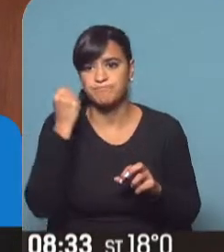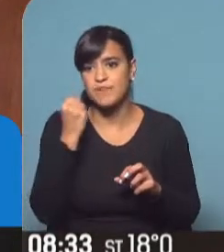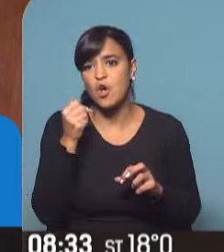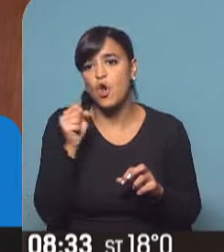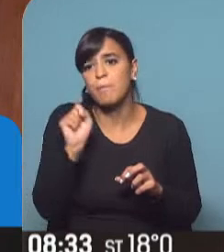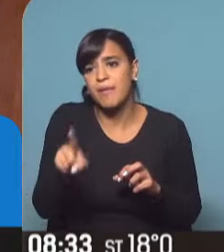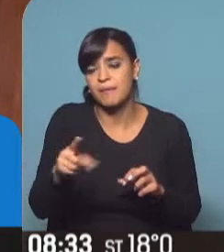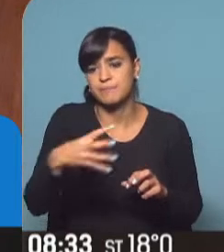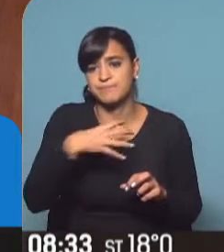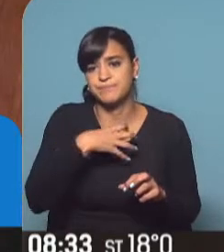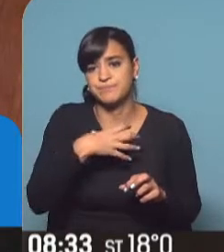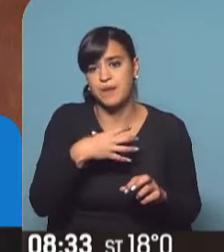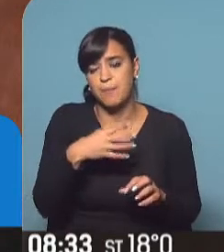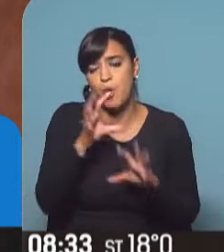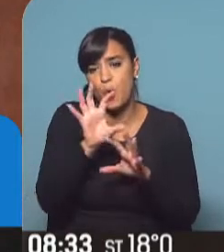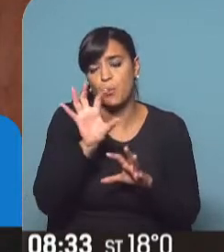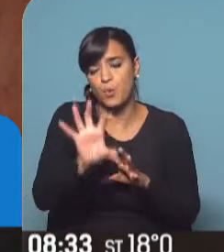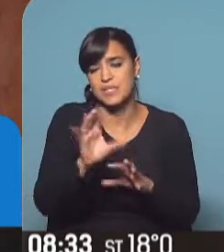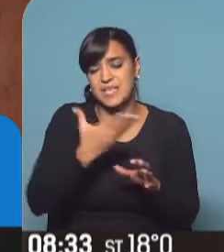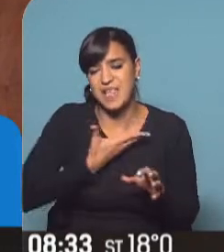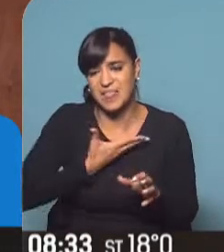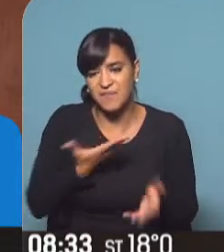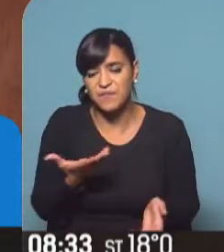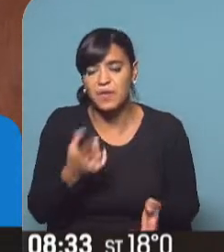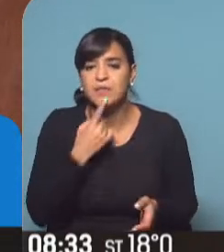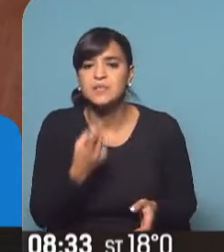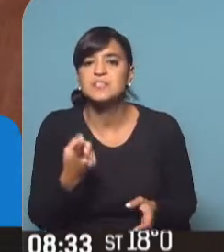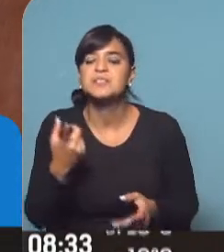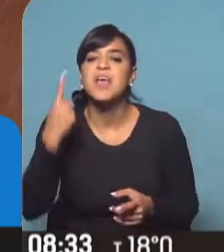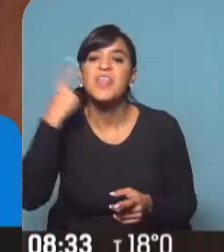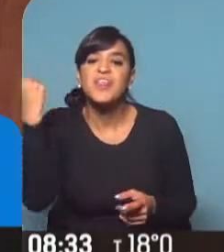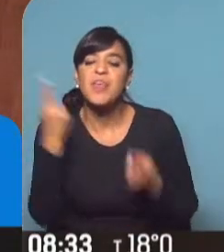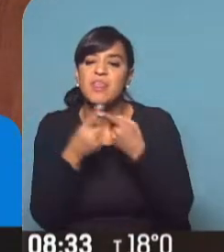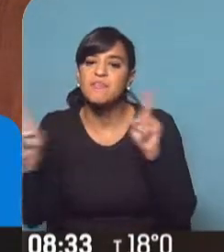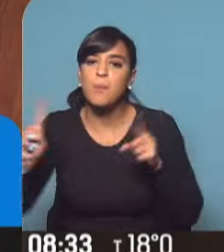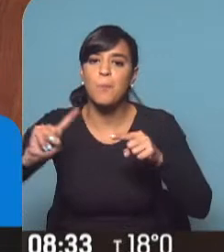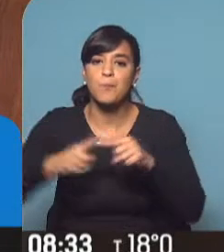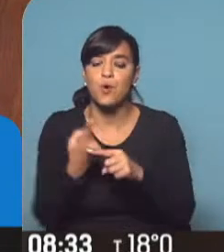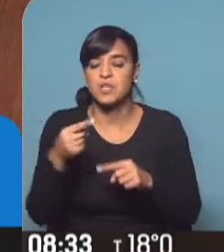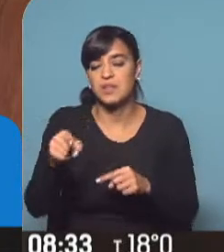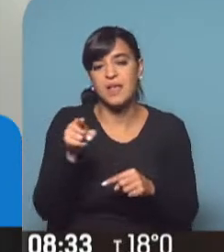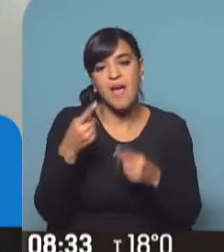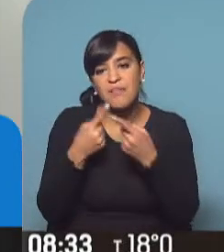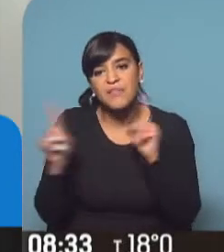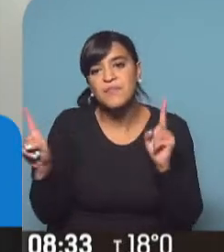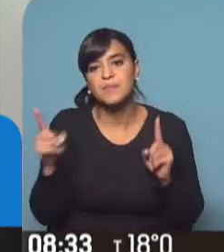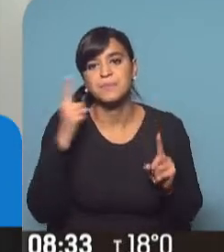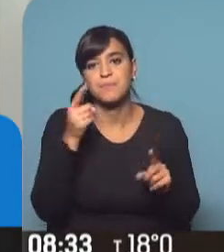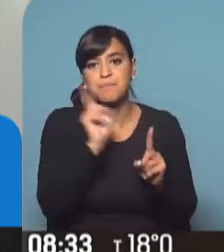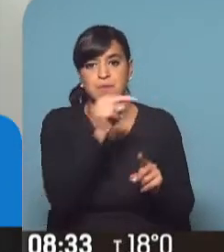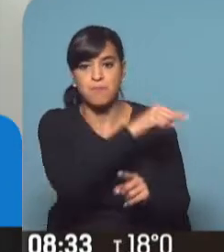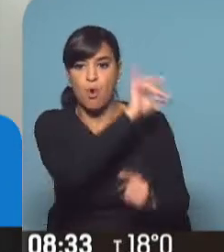y por el otro lado porque tenemos dos maneras diferentes desde los espacios de construir políticas una la que ha descripto